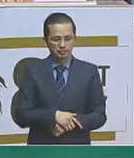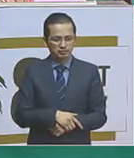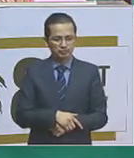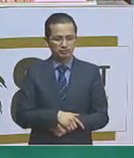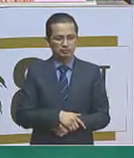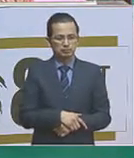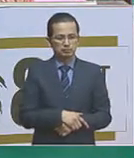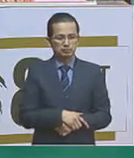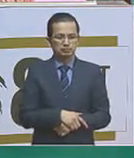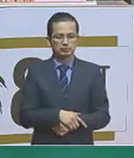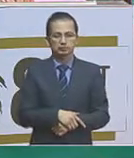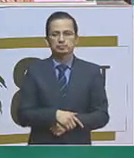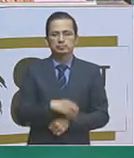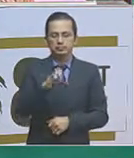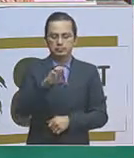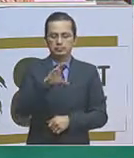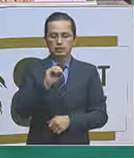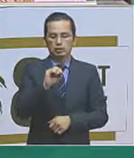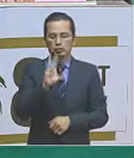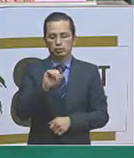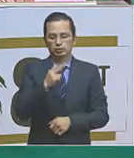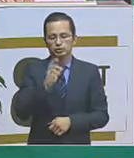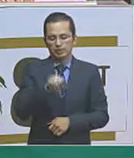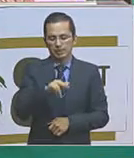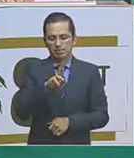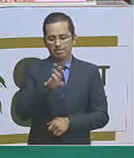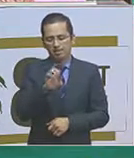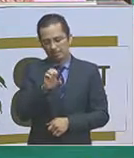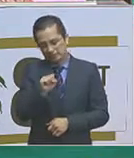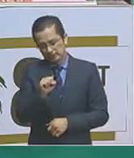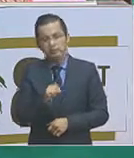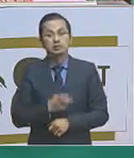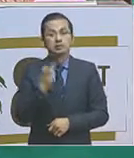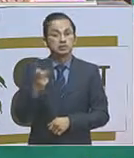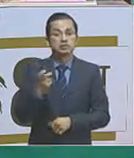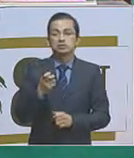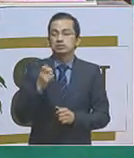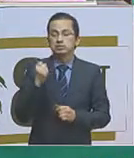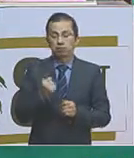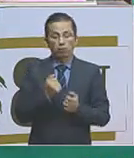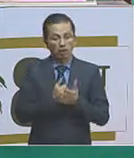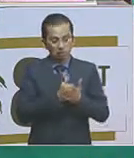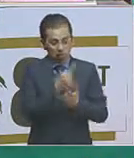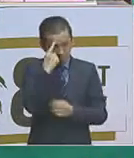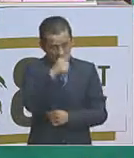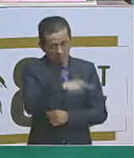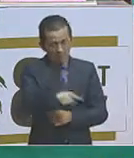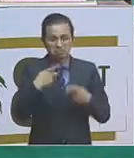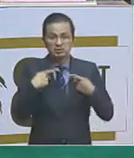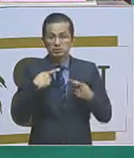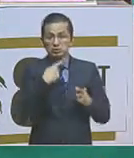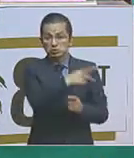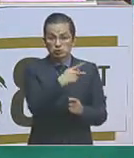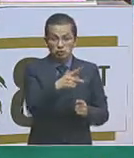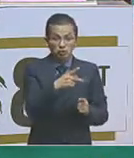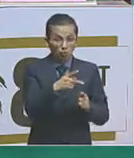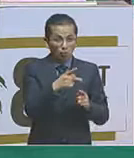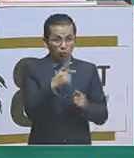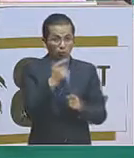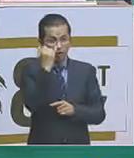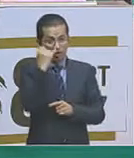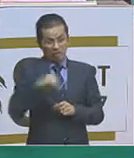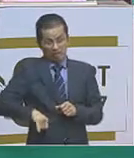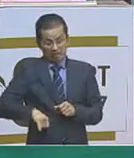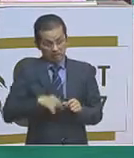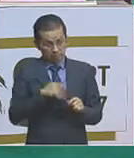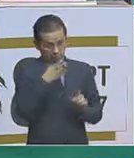los secos chambers fortalecerán el sesgo de confirmación de los votantes hay un gran apetito para